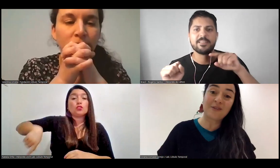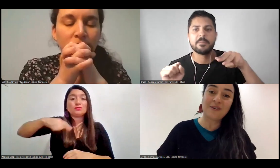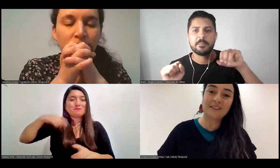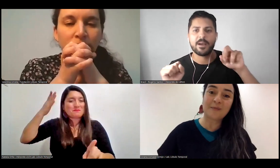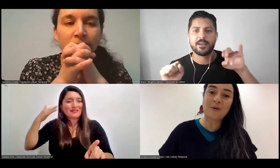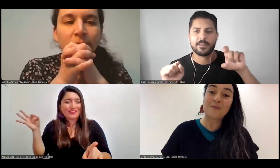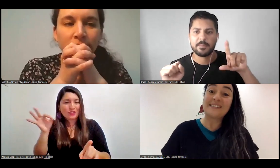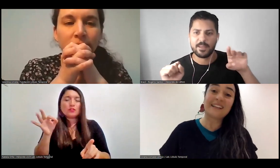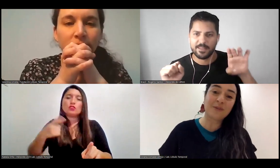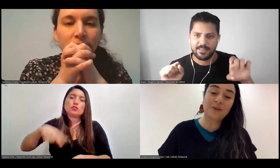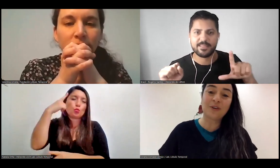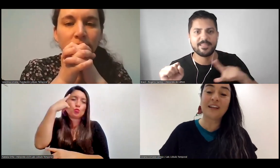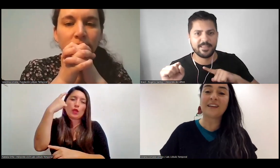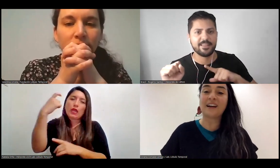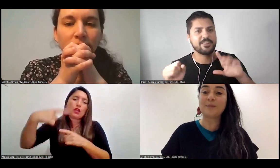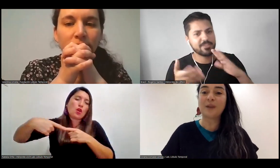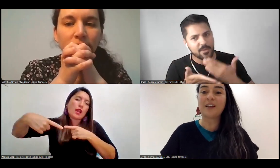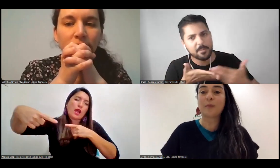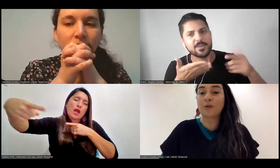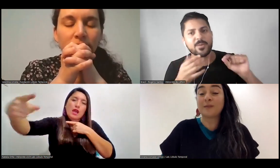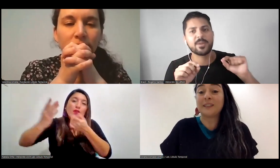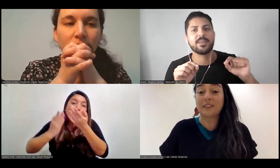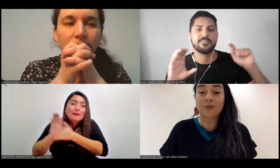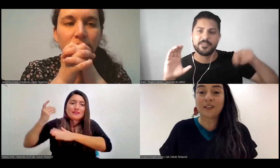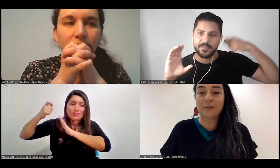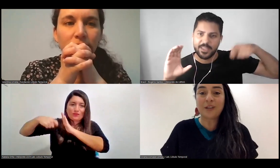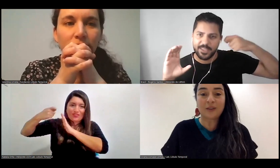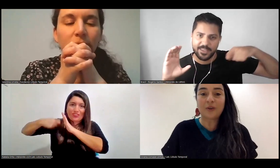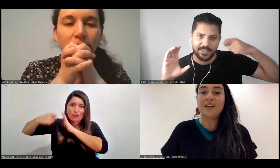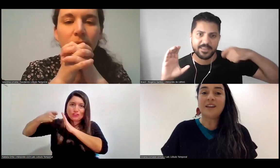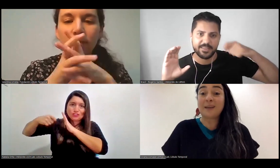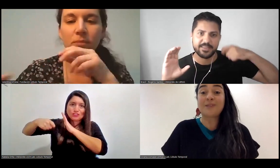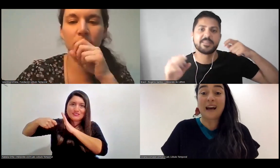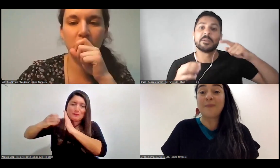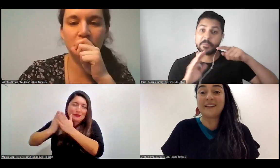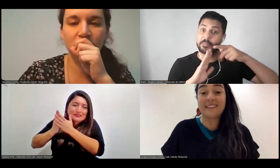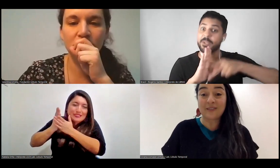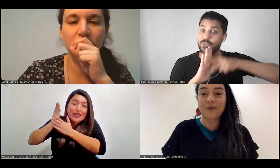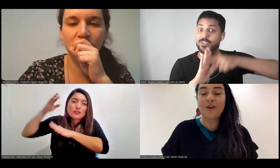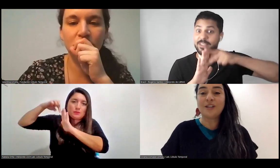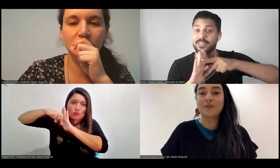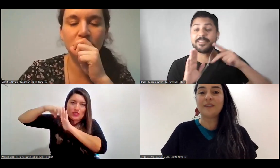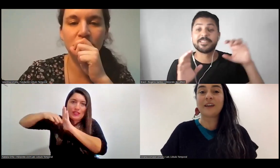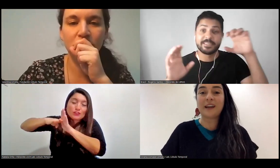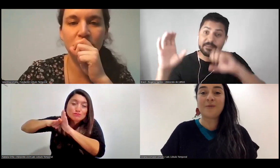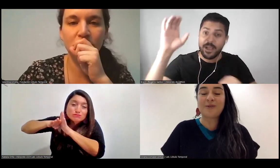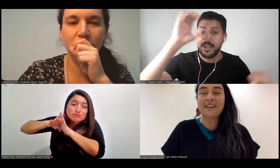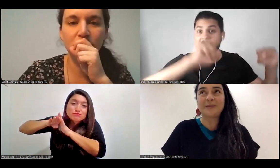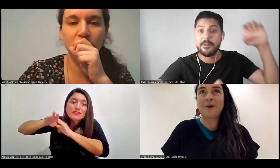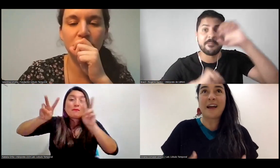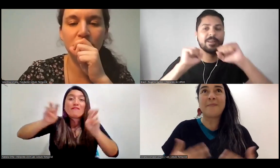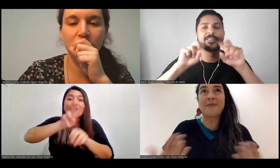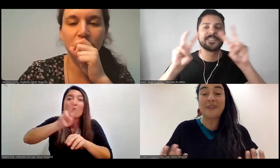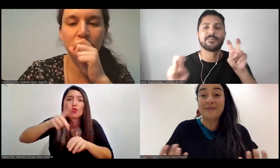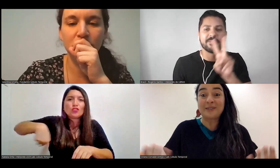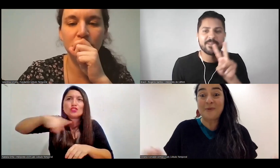sueño largo. Estamos comenzando con estas cápsulas, estamos comenzando con este proyecto, estamos aprendiendo sobre el vernáculo, todavía